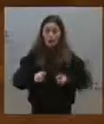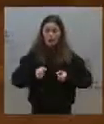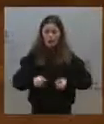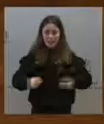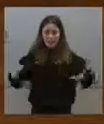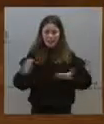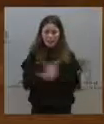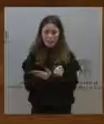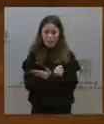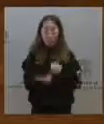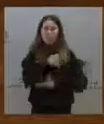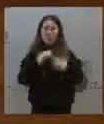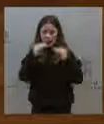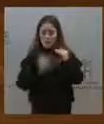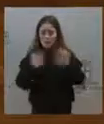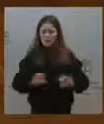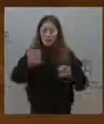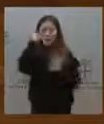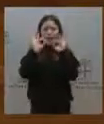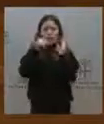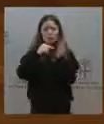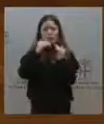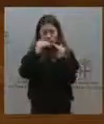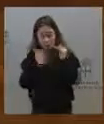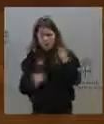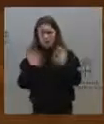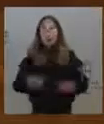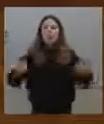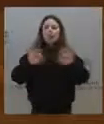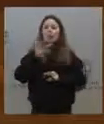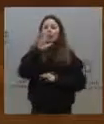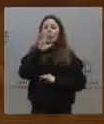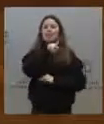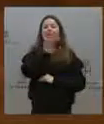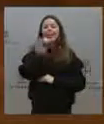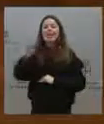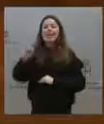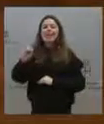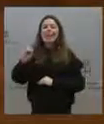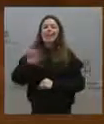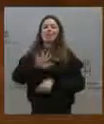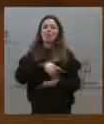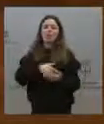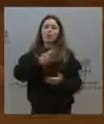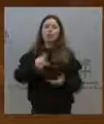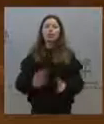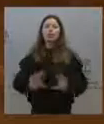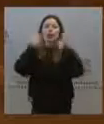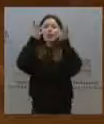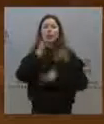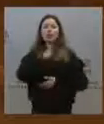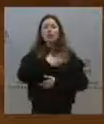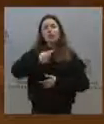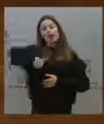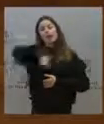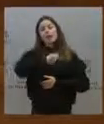impuestos, porque no se ahorran 100 millones que no se gastarán en fondos de rescate nacional y autonómico, no se ahorran 24 millones que no se gastarán en salario social,